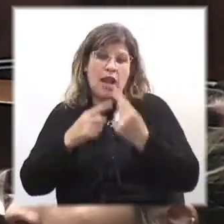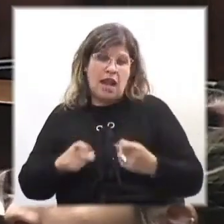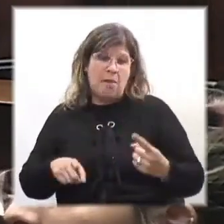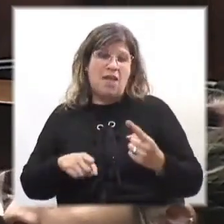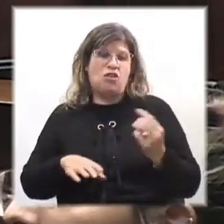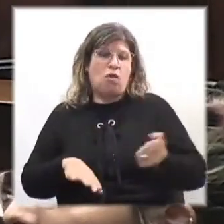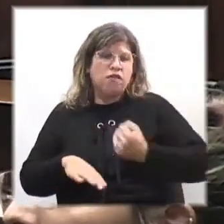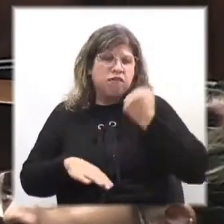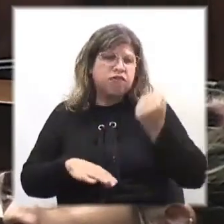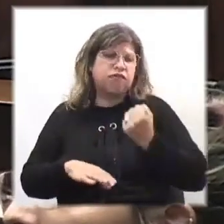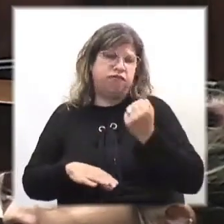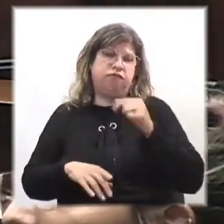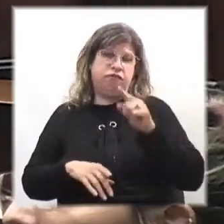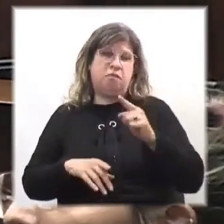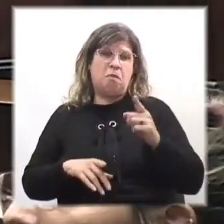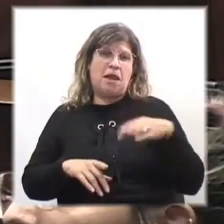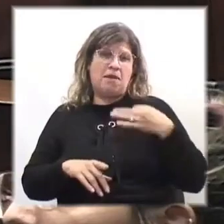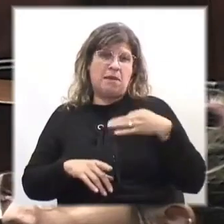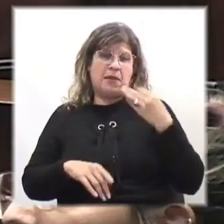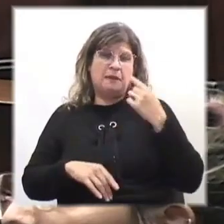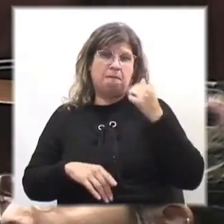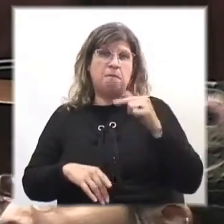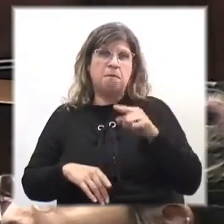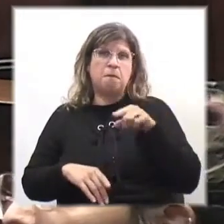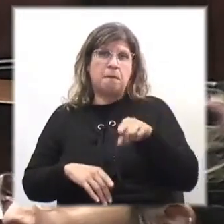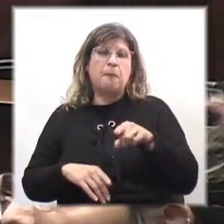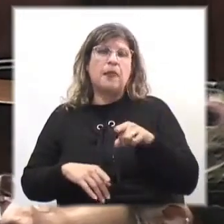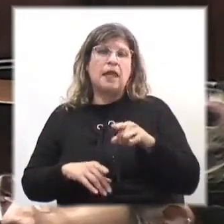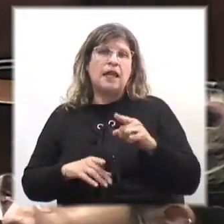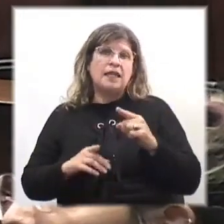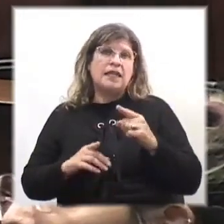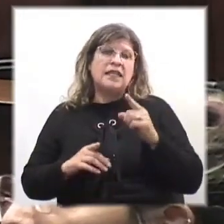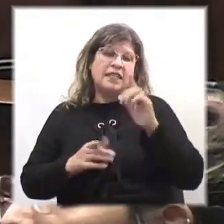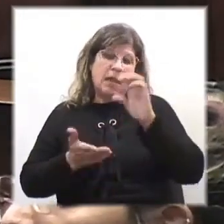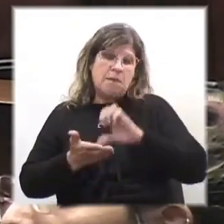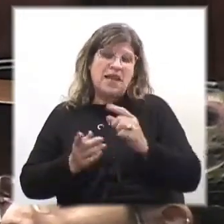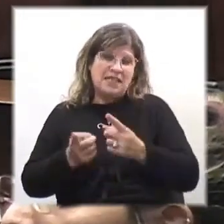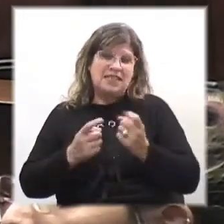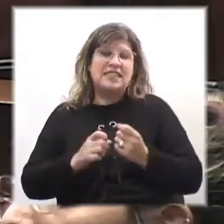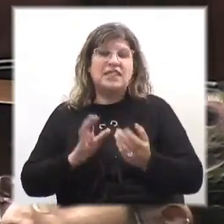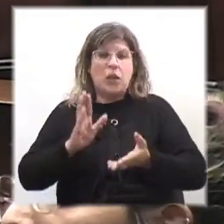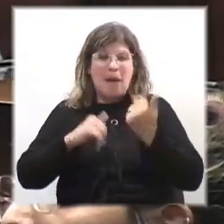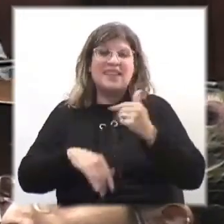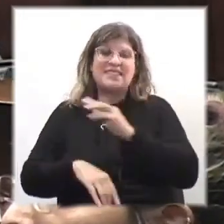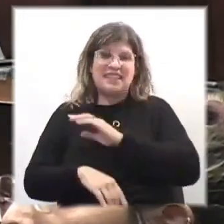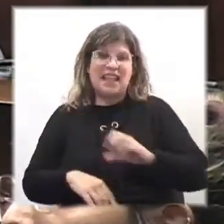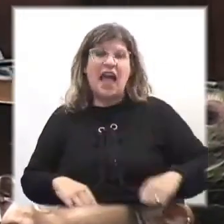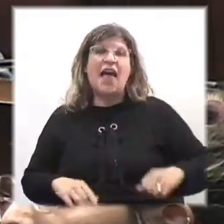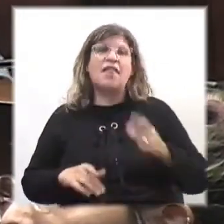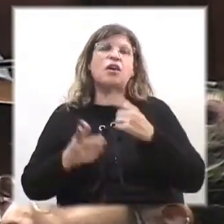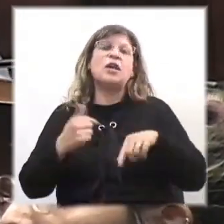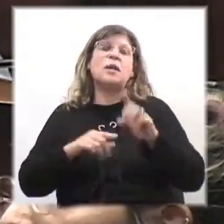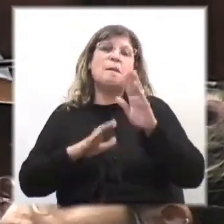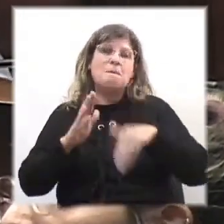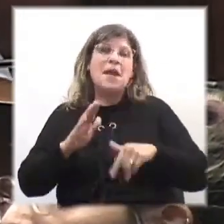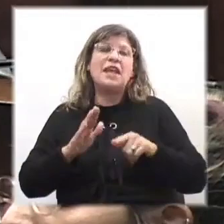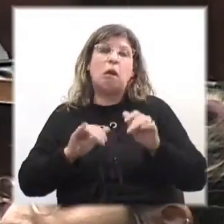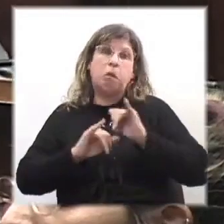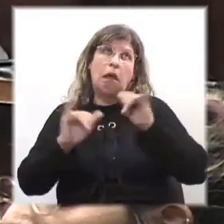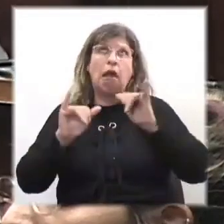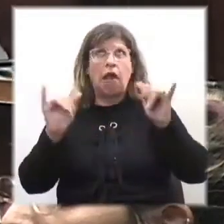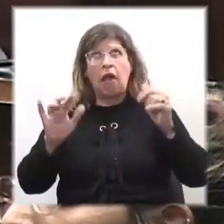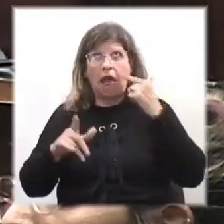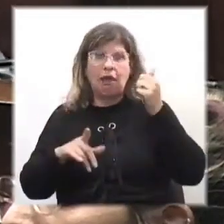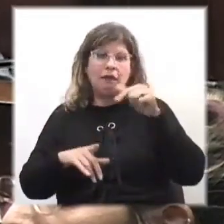y el país necesita señor presidente más estadistas gobernando y menos marketing maquillando la declaraciones del gobierno